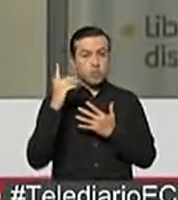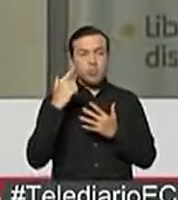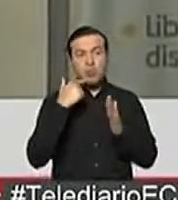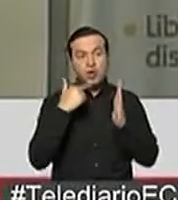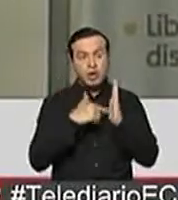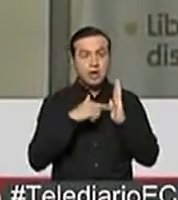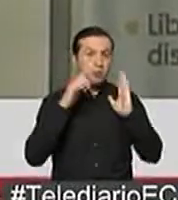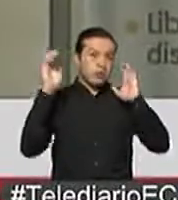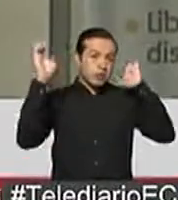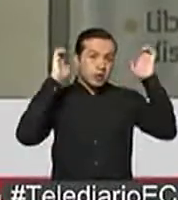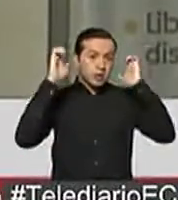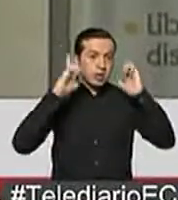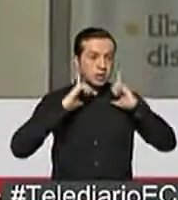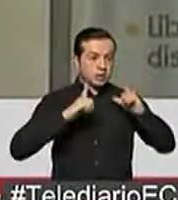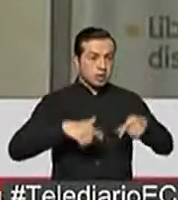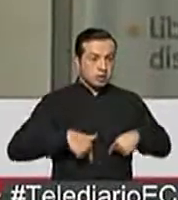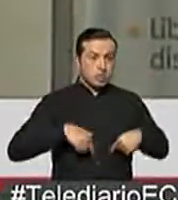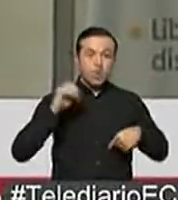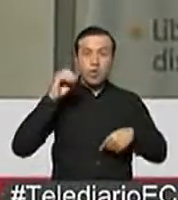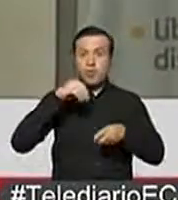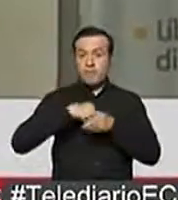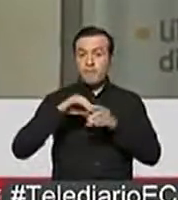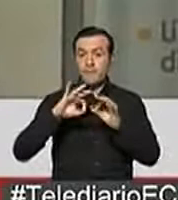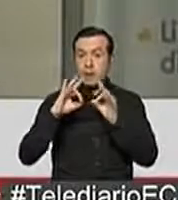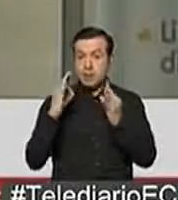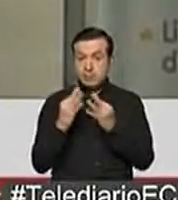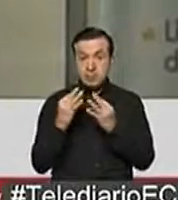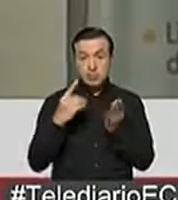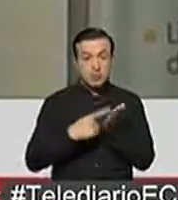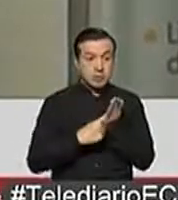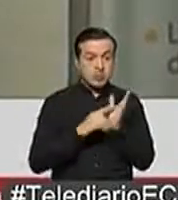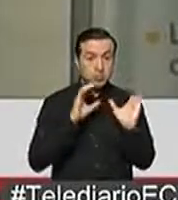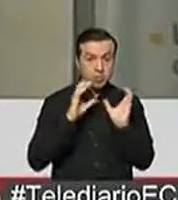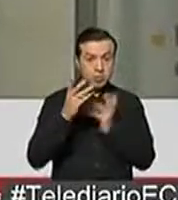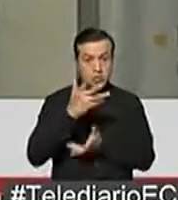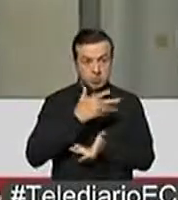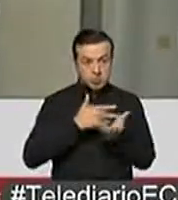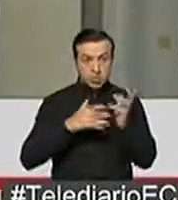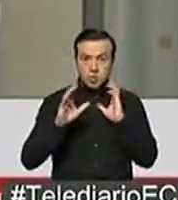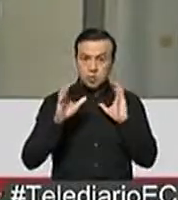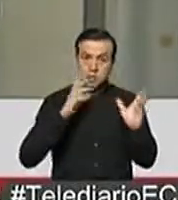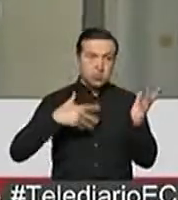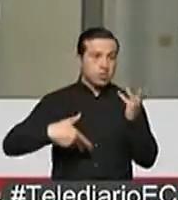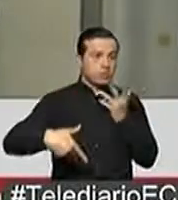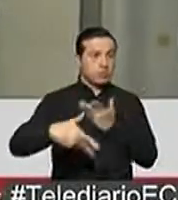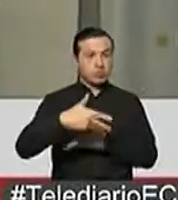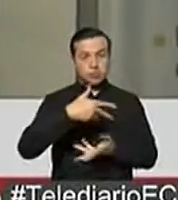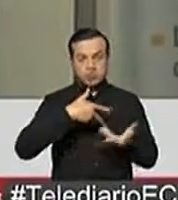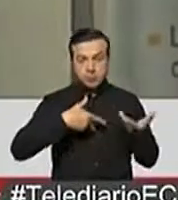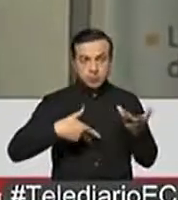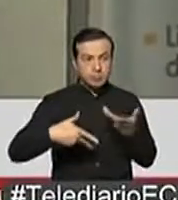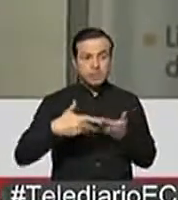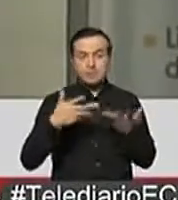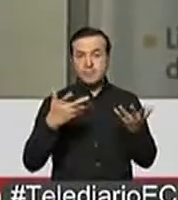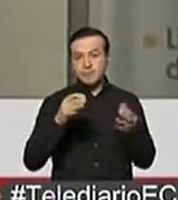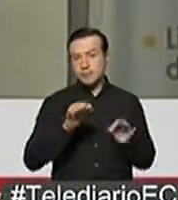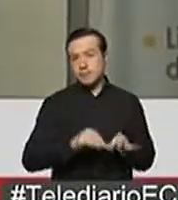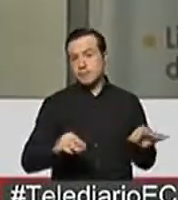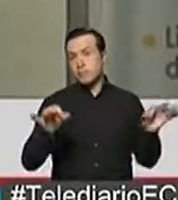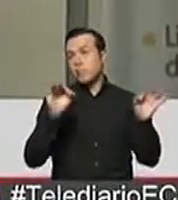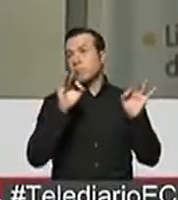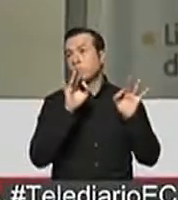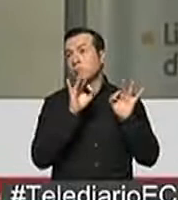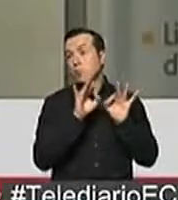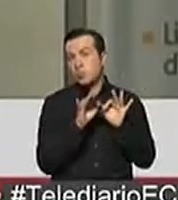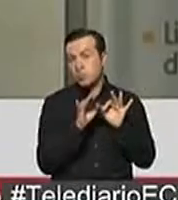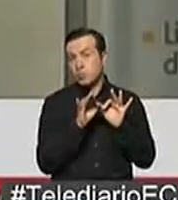públicas de salud como en el interior de los hogares, se debata al respecto del tema, se charle para poder reducir